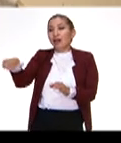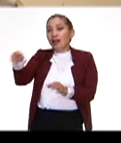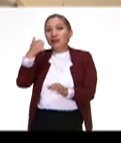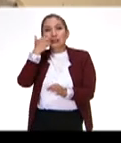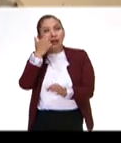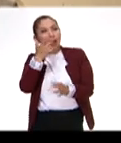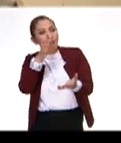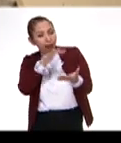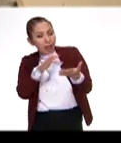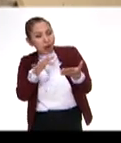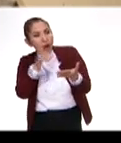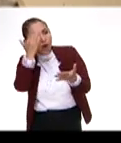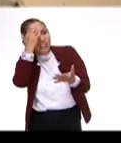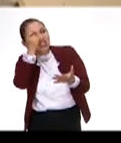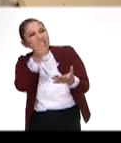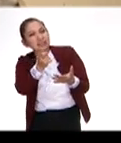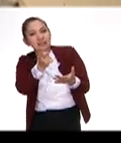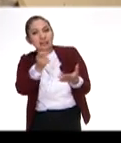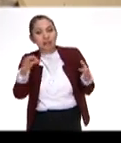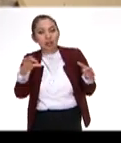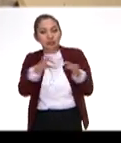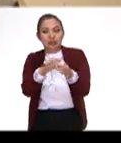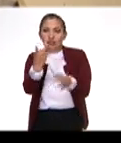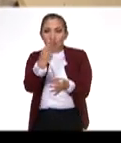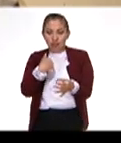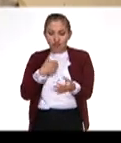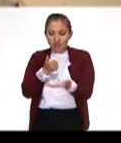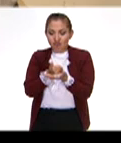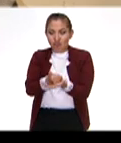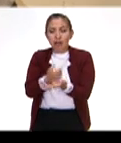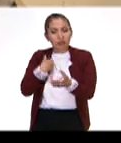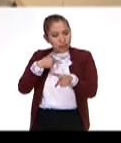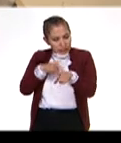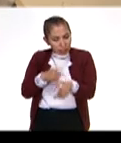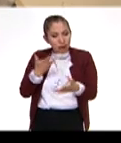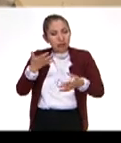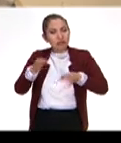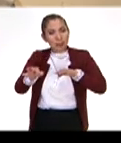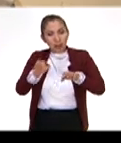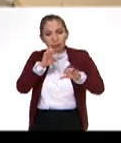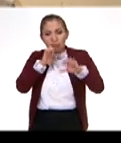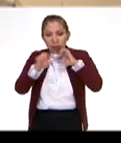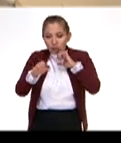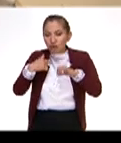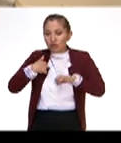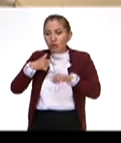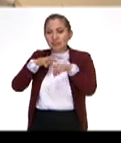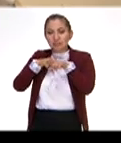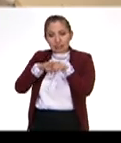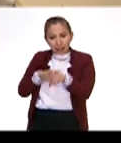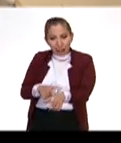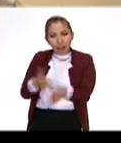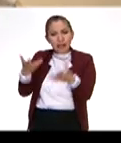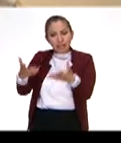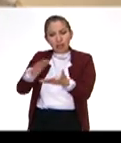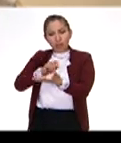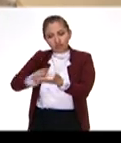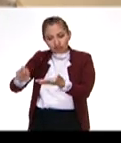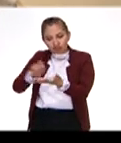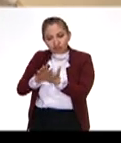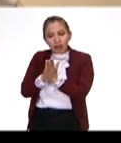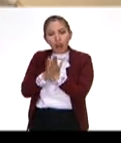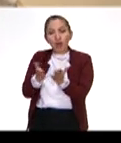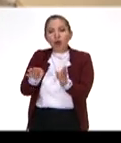el que quiere leerlo y conocerlo. Bueno, entonces yo estoy entre esas dos personas. Seguiré ejerciendo el periodismo y seguiré ejerciendo la